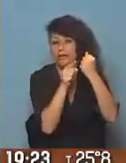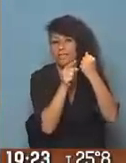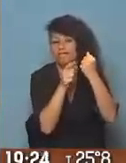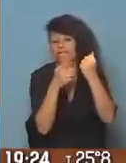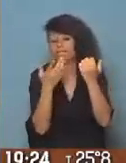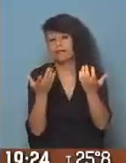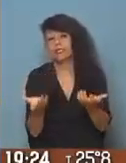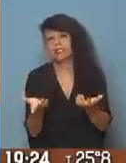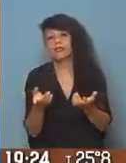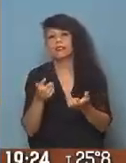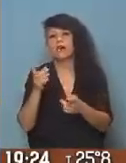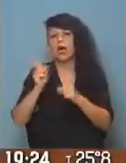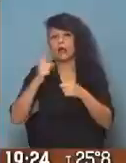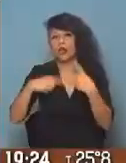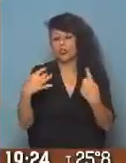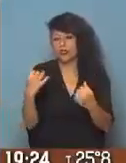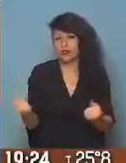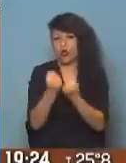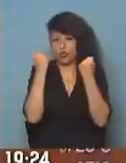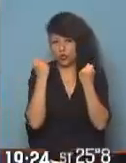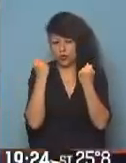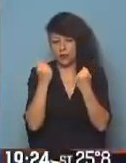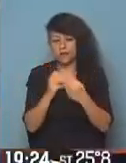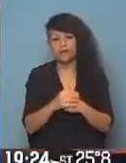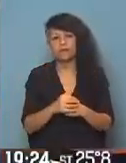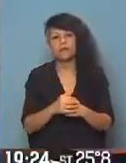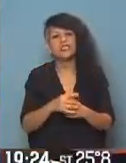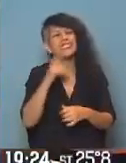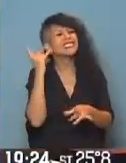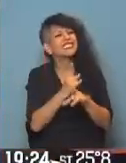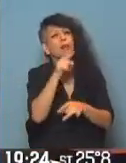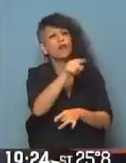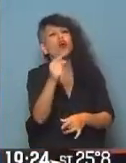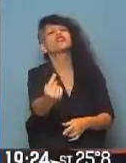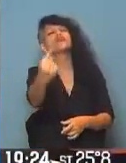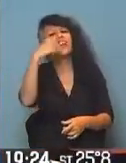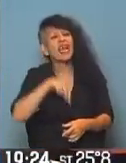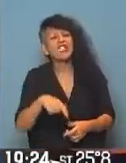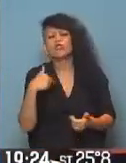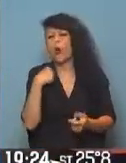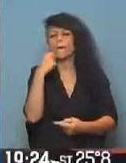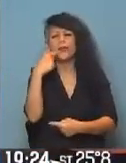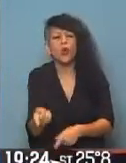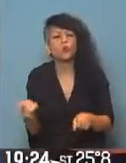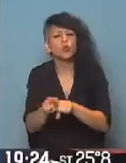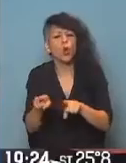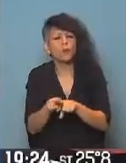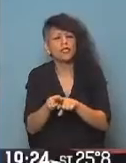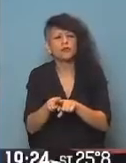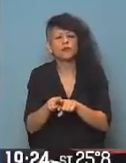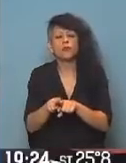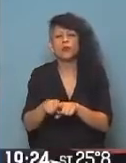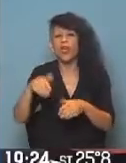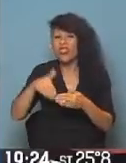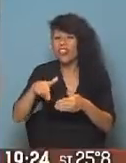evaluación cada vez que venís te preguntamos lo mismo y no me queda otra que ser recurrente en esta pregunta de acá a fin de año